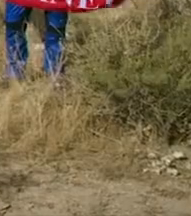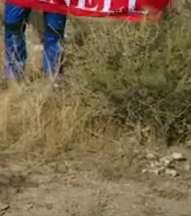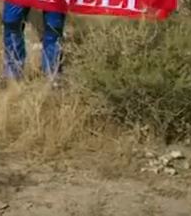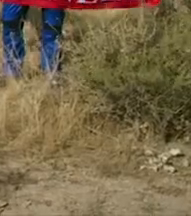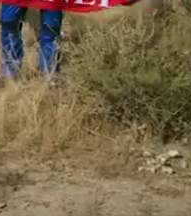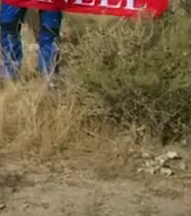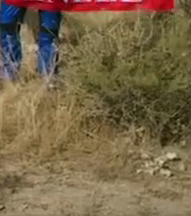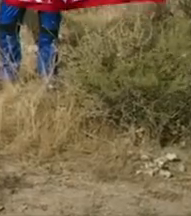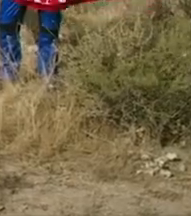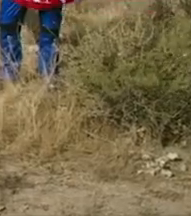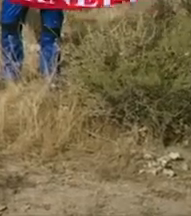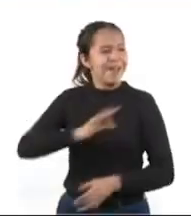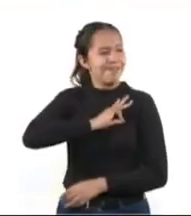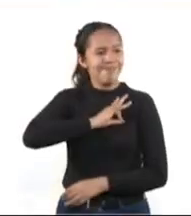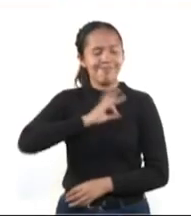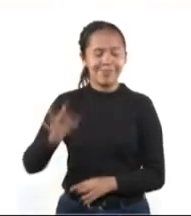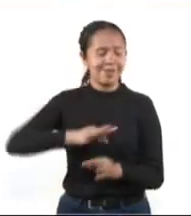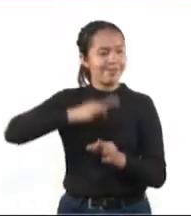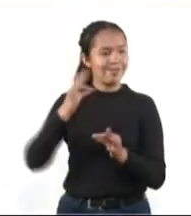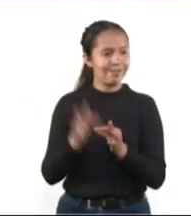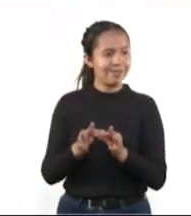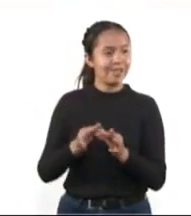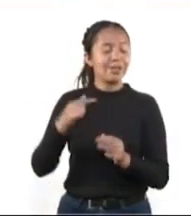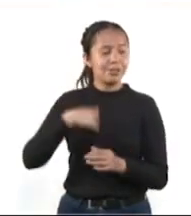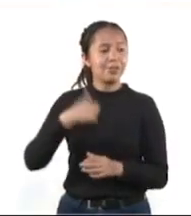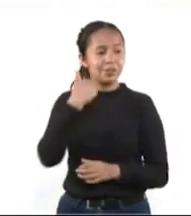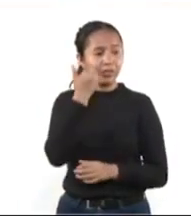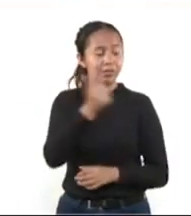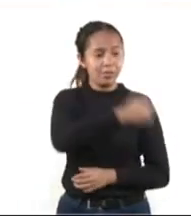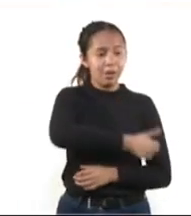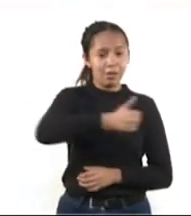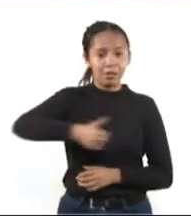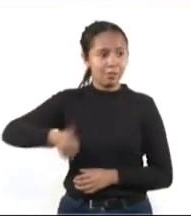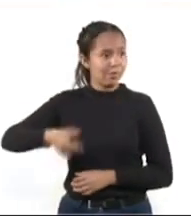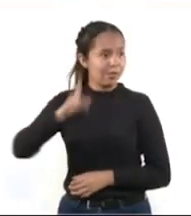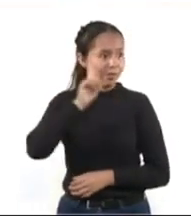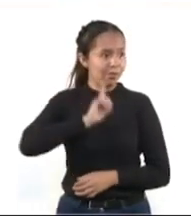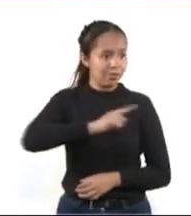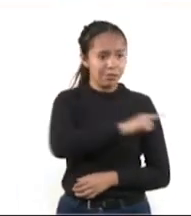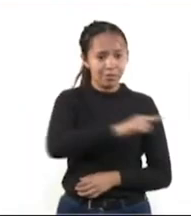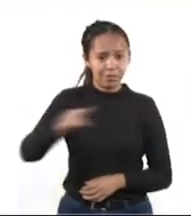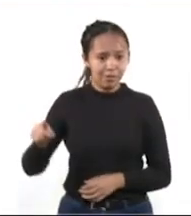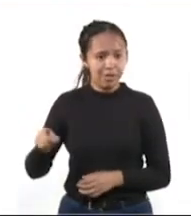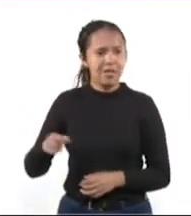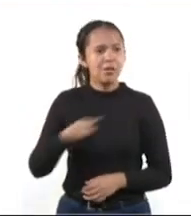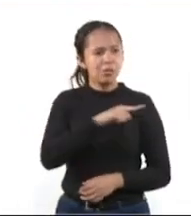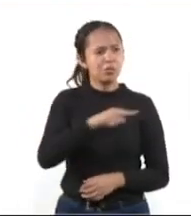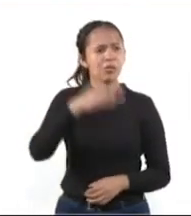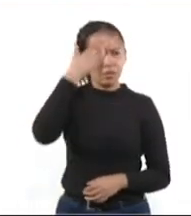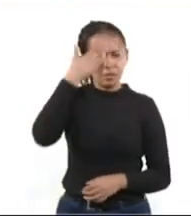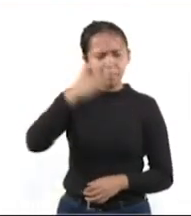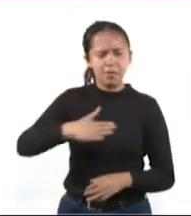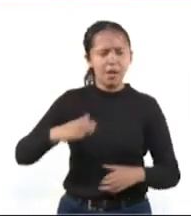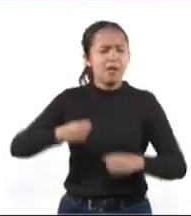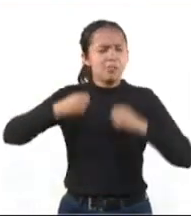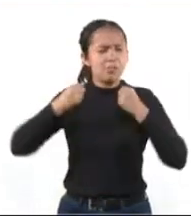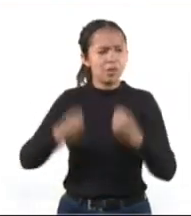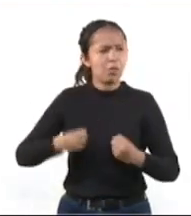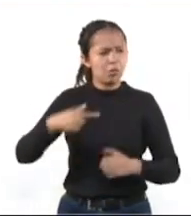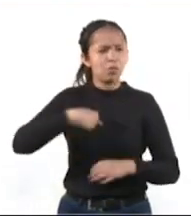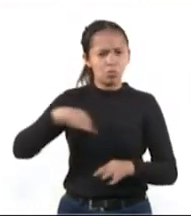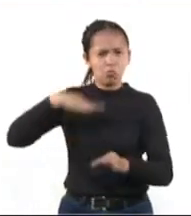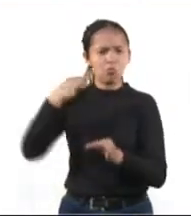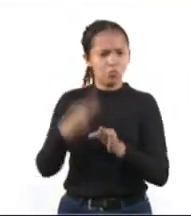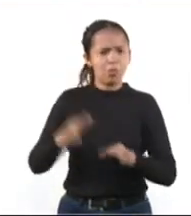sus sueños es creer en sí mismas. Yo quiero que todas, cada una de ustedes, sepa que puede llegar a donde